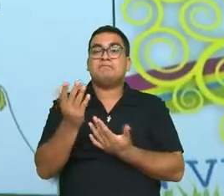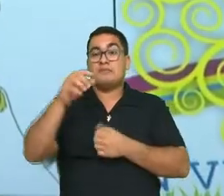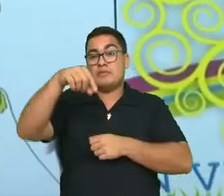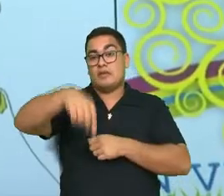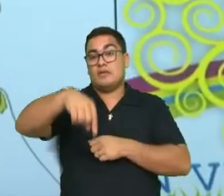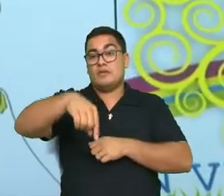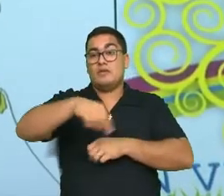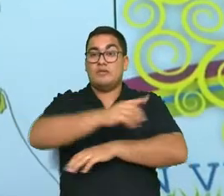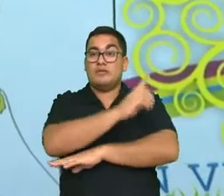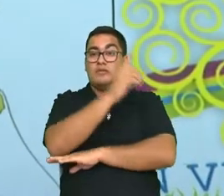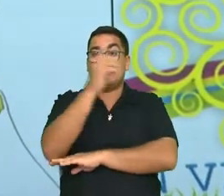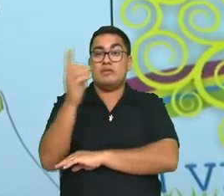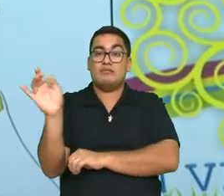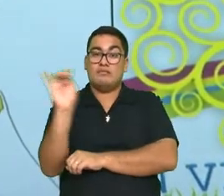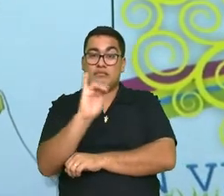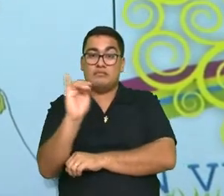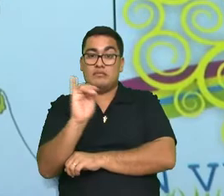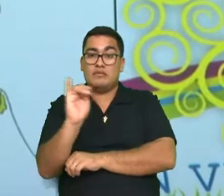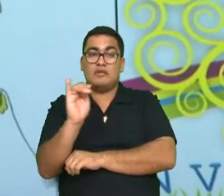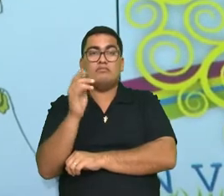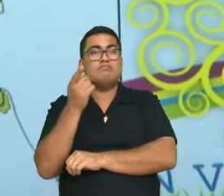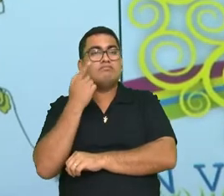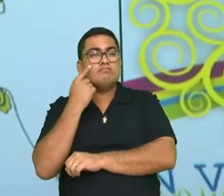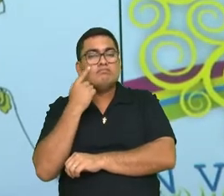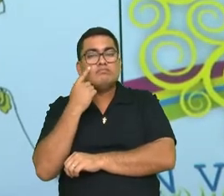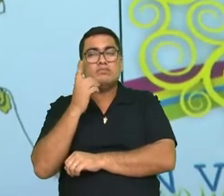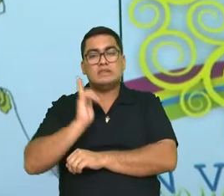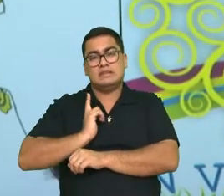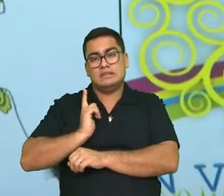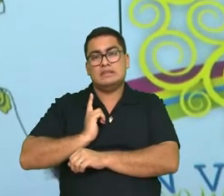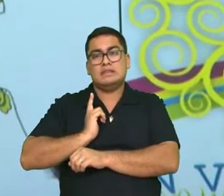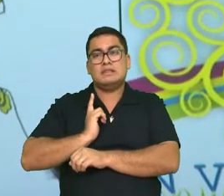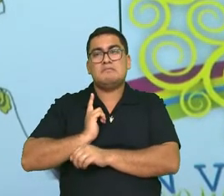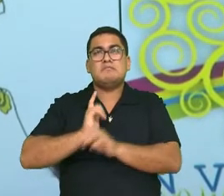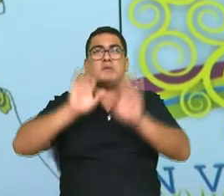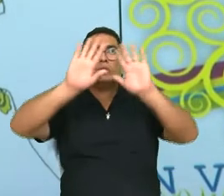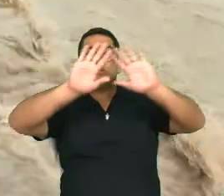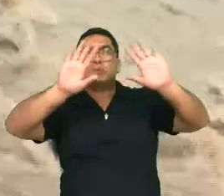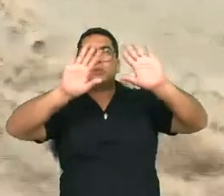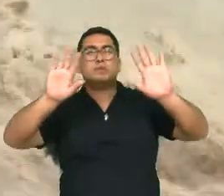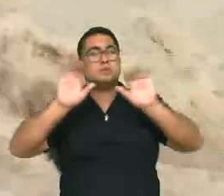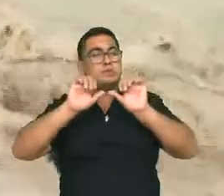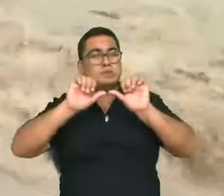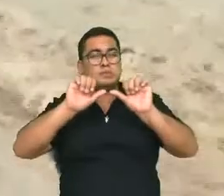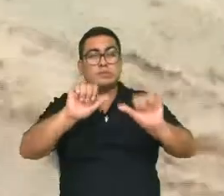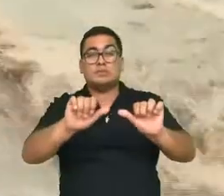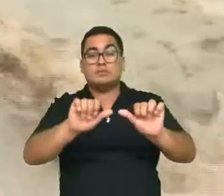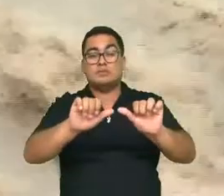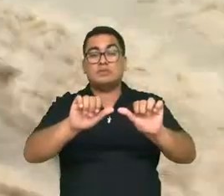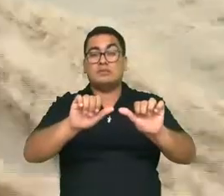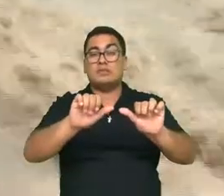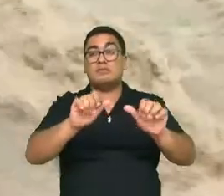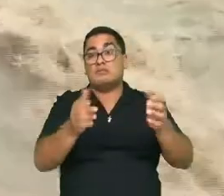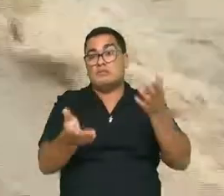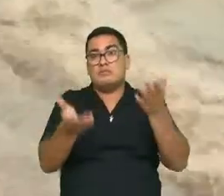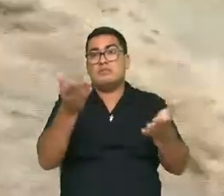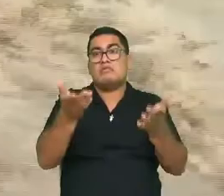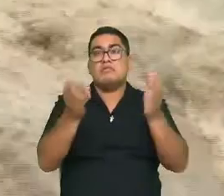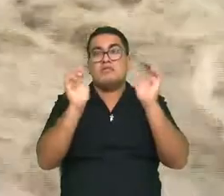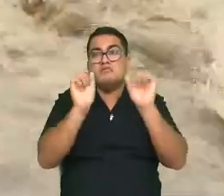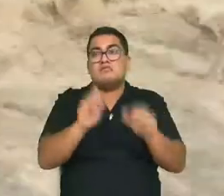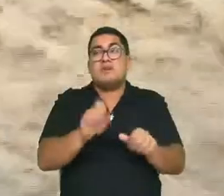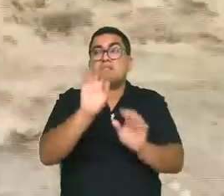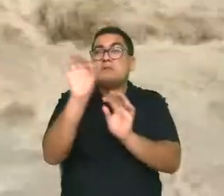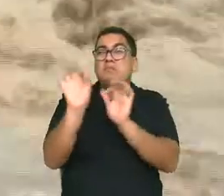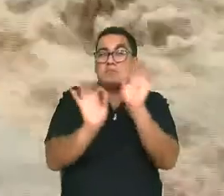todavía, miércoles, vamos a ver que vamos a tener predominio de nublados. Nosotros no descartamos de que se registren incluso algunas lluvias